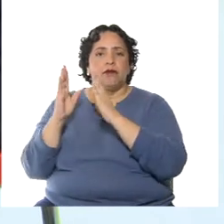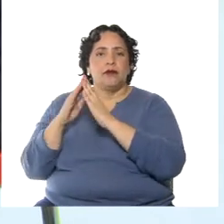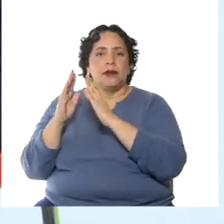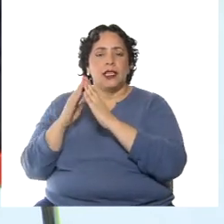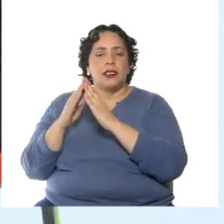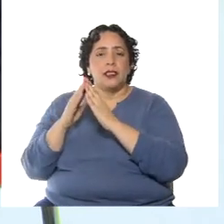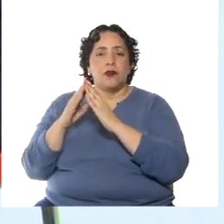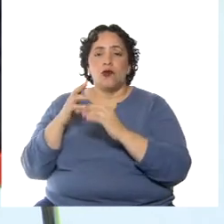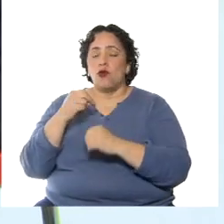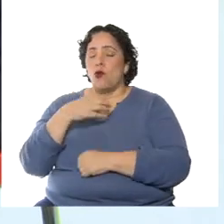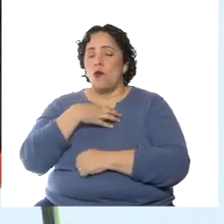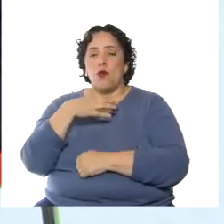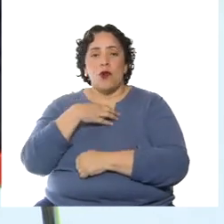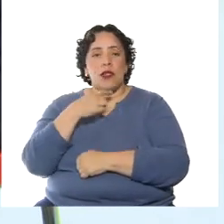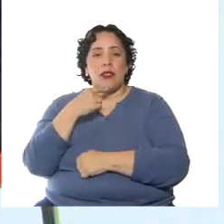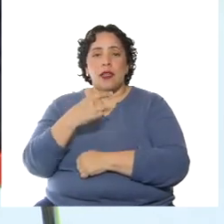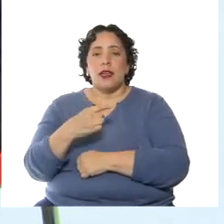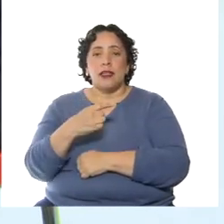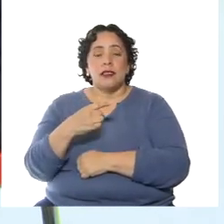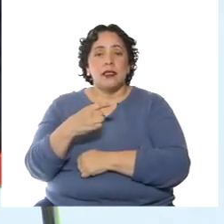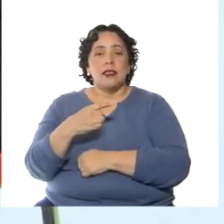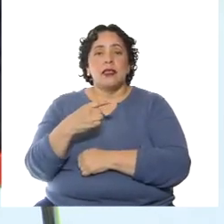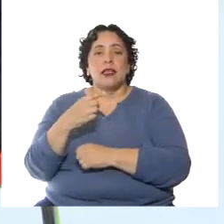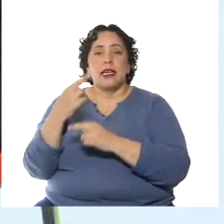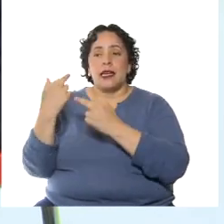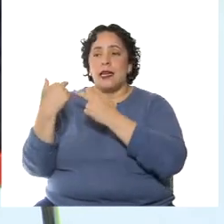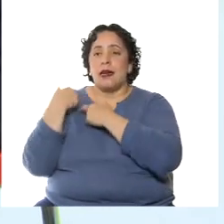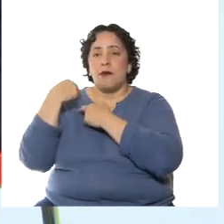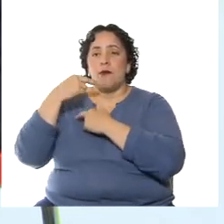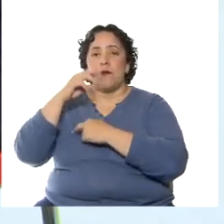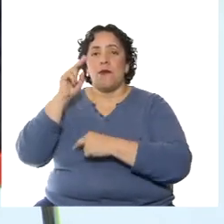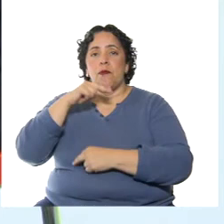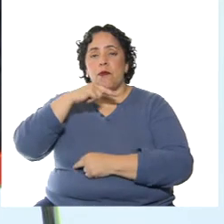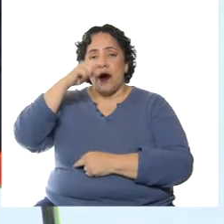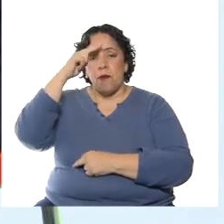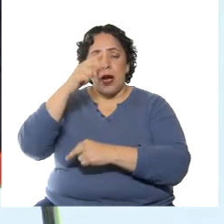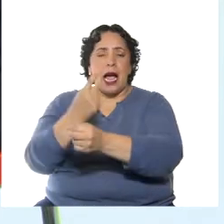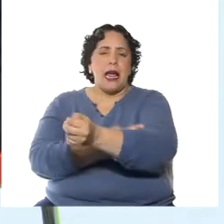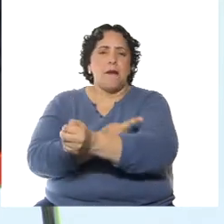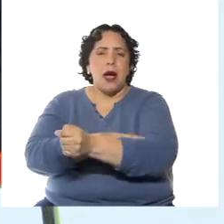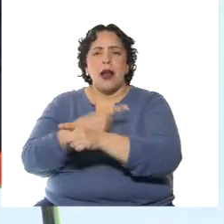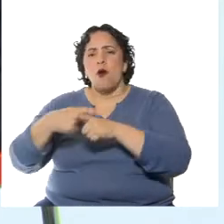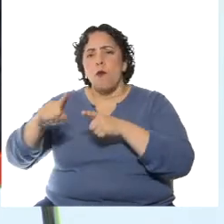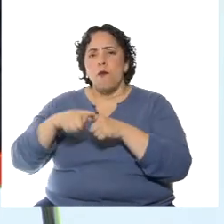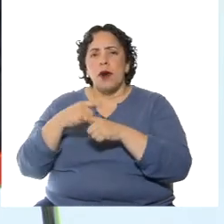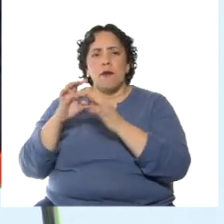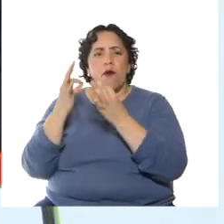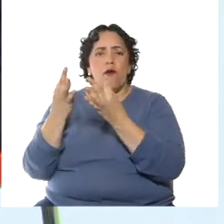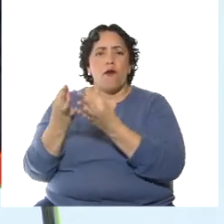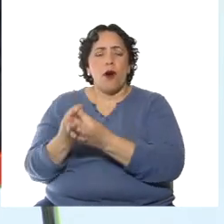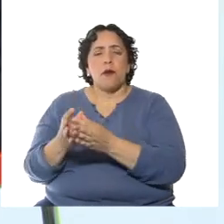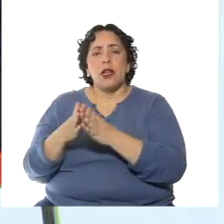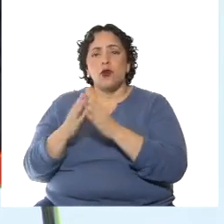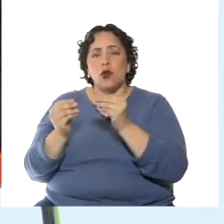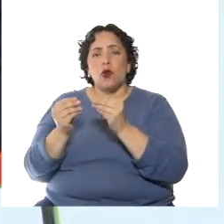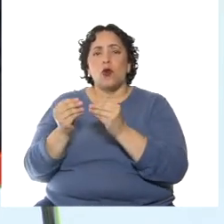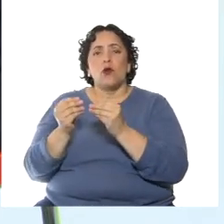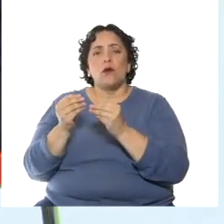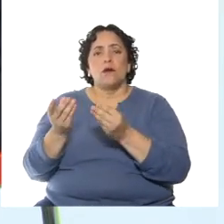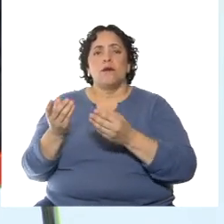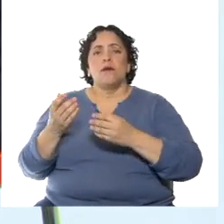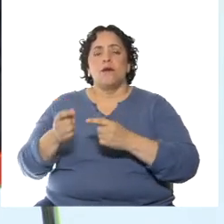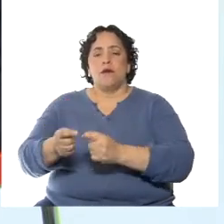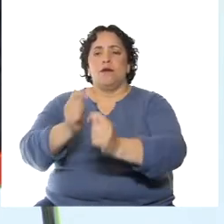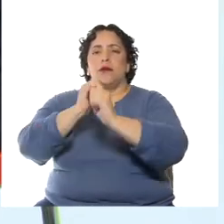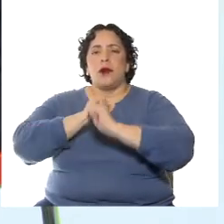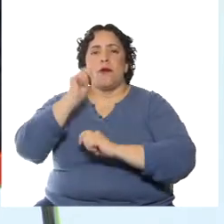si algo no podemos dejar de decir fue que los representantes, los hermanos, los primos, todos se convirtieron en docentes